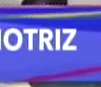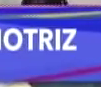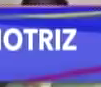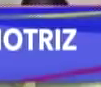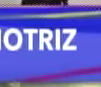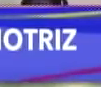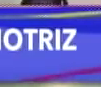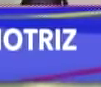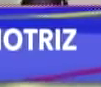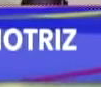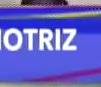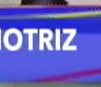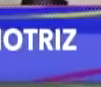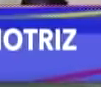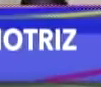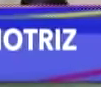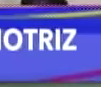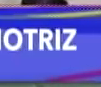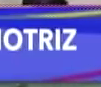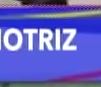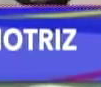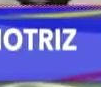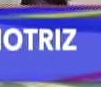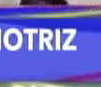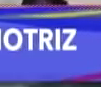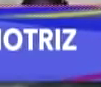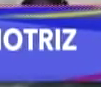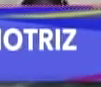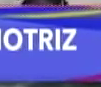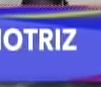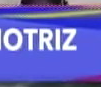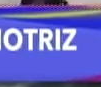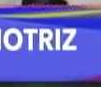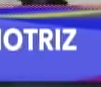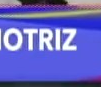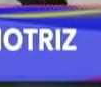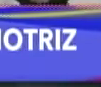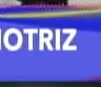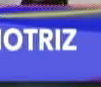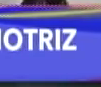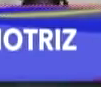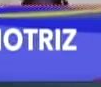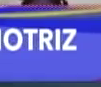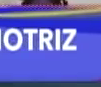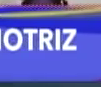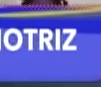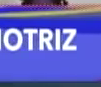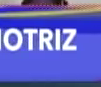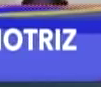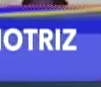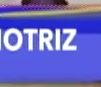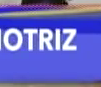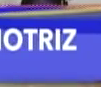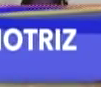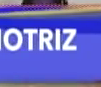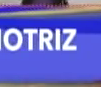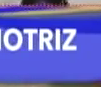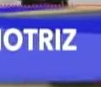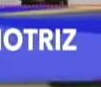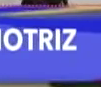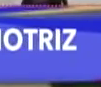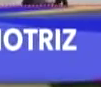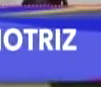manera continua, permanente, sin detenerse jamás, y ha establecido un récord de producción. Por eso me pareció muy importante venir